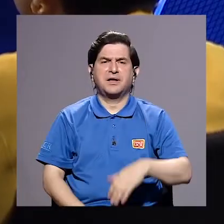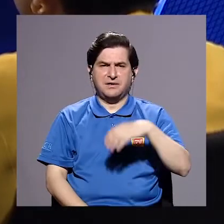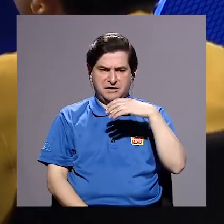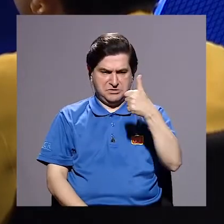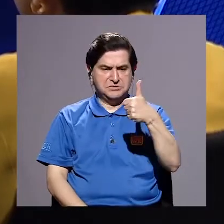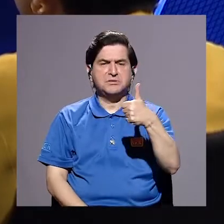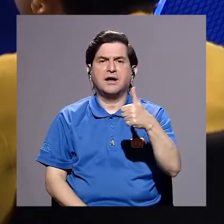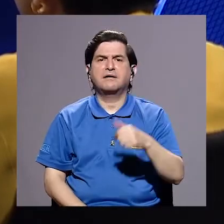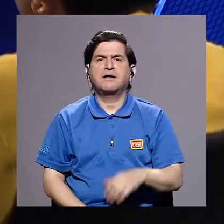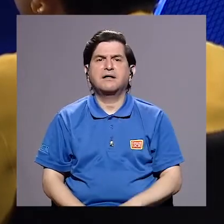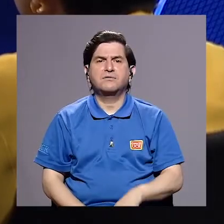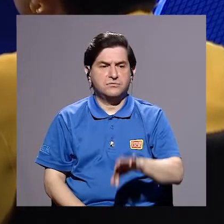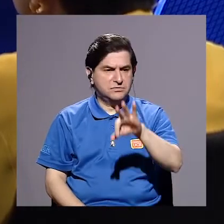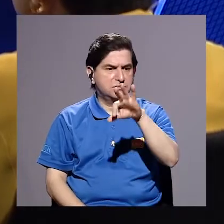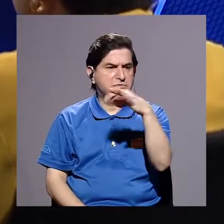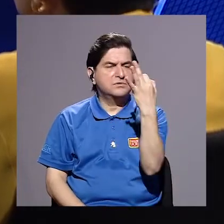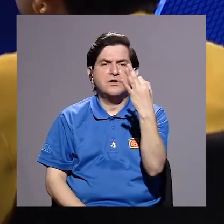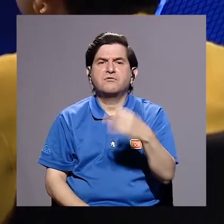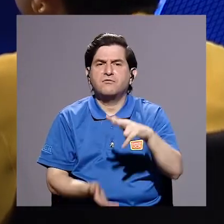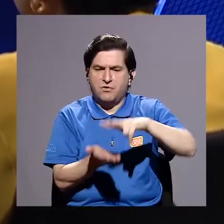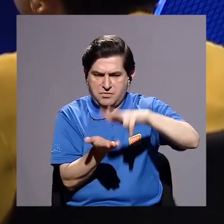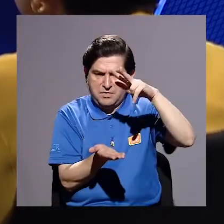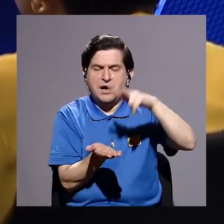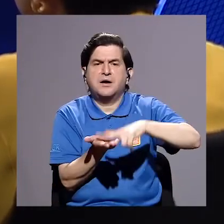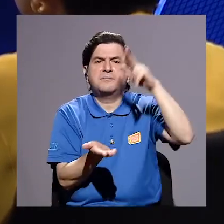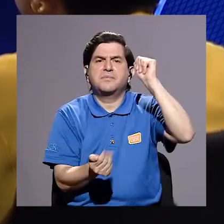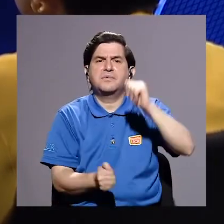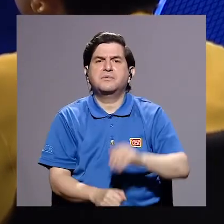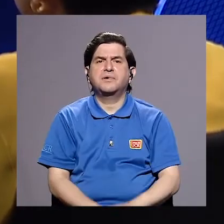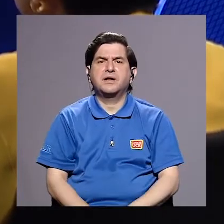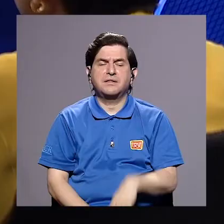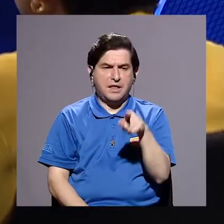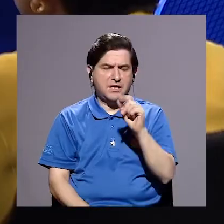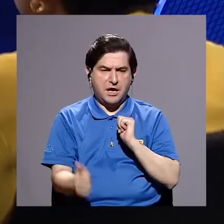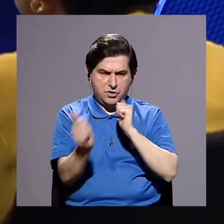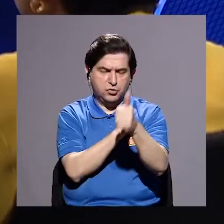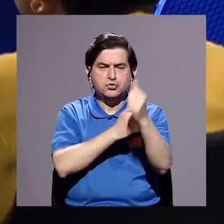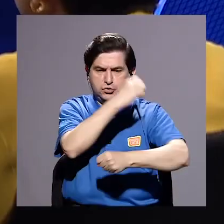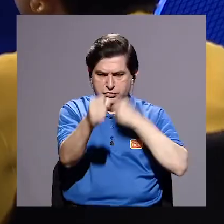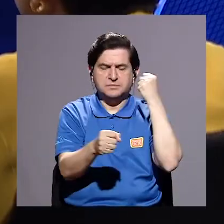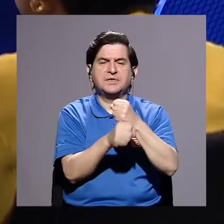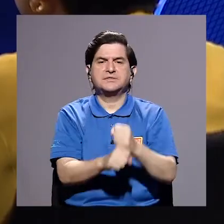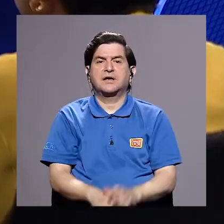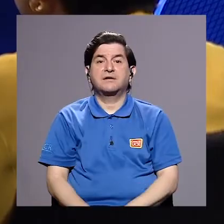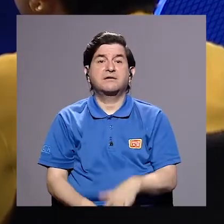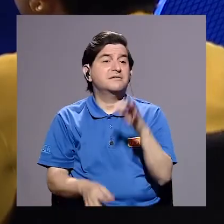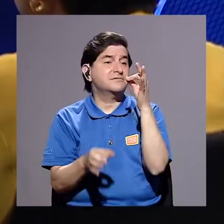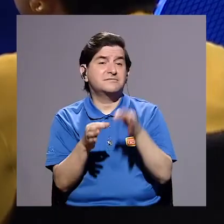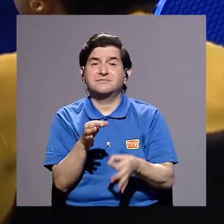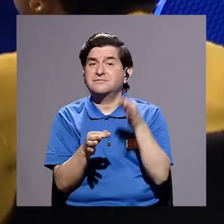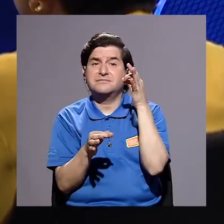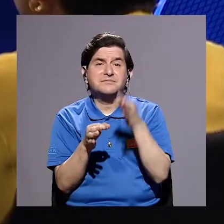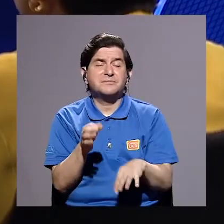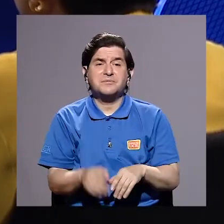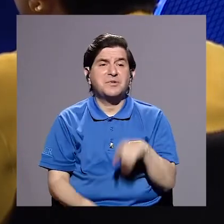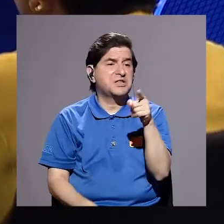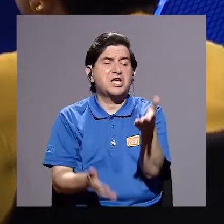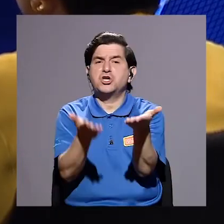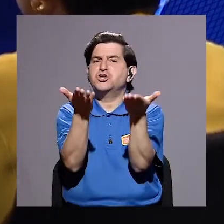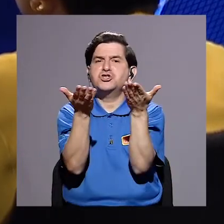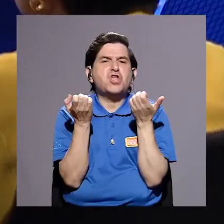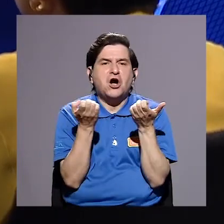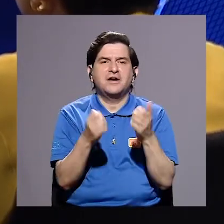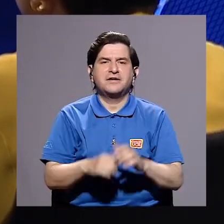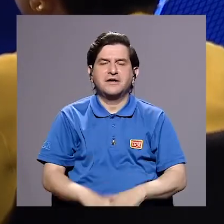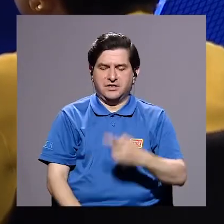exámenes ganados y aprobados y que me pasaran de año, porque simple y sencillamente no les